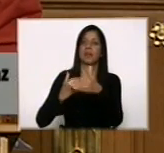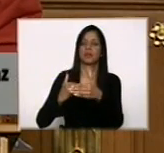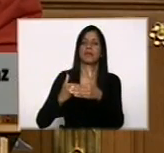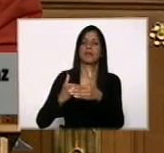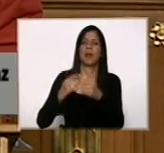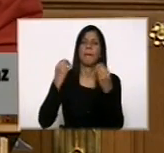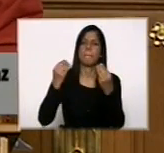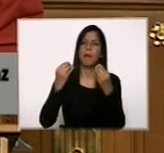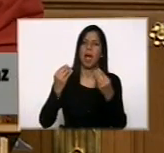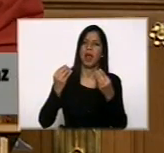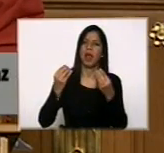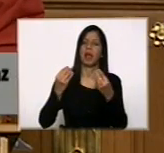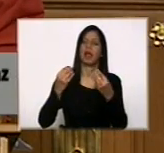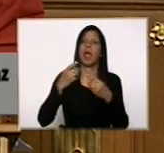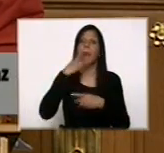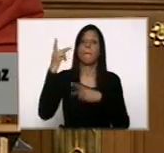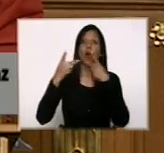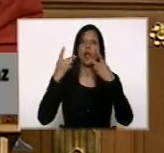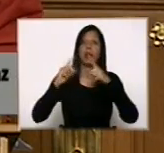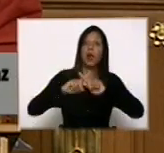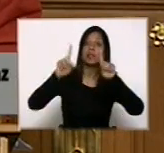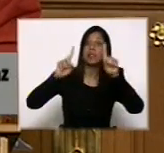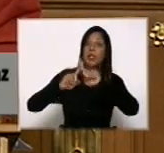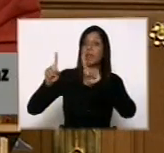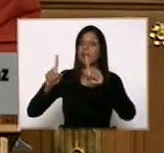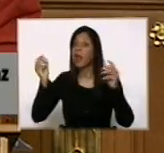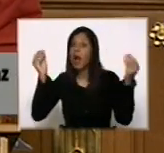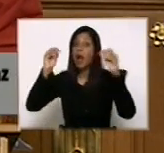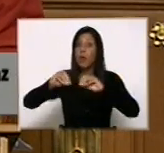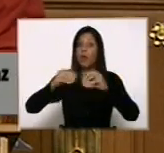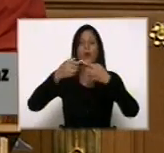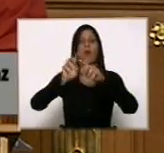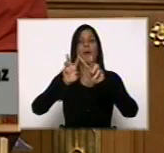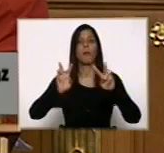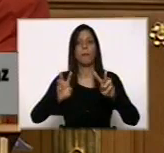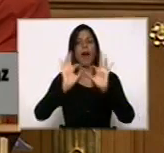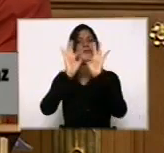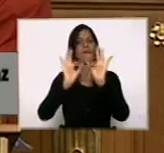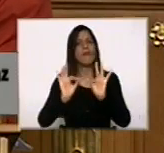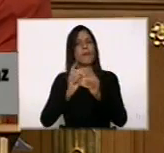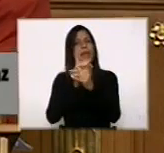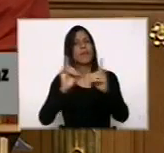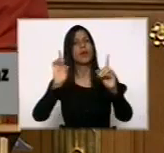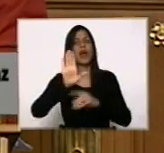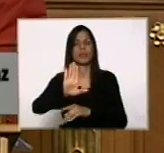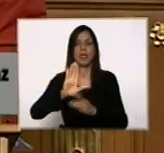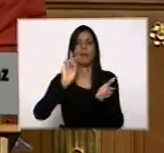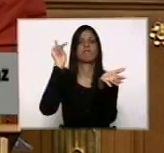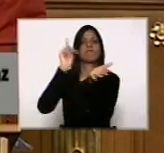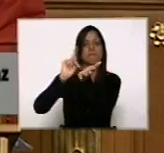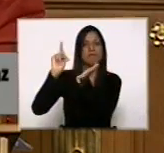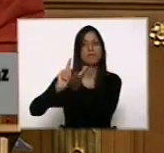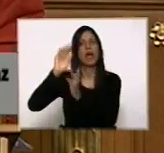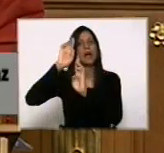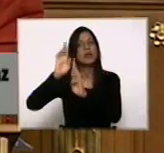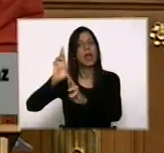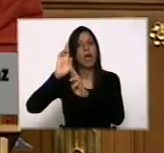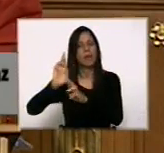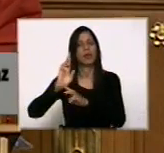permitan dirimir las diferencias políticas mediante métodos democráticos y respetuosos de participación